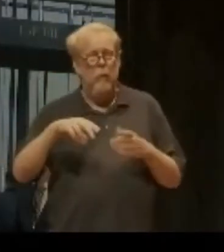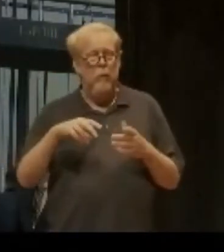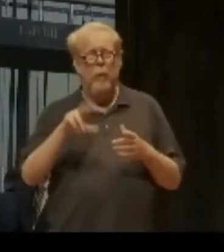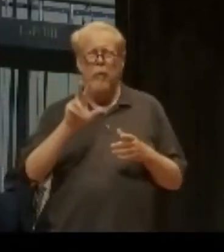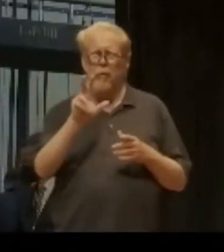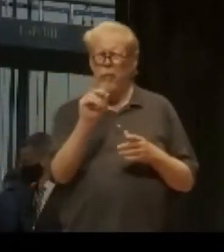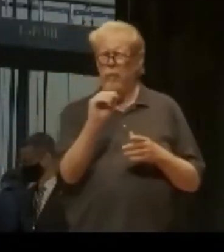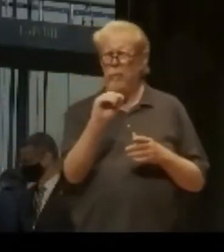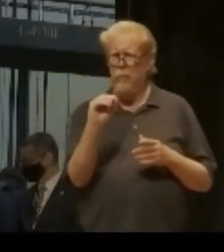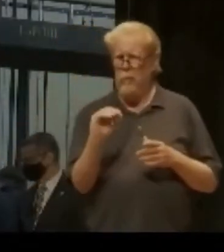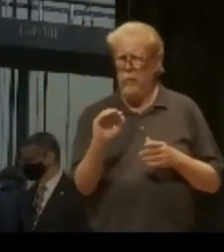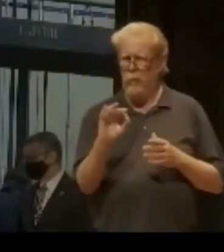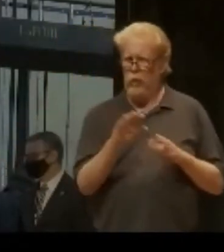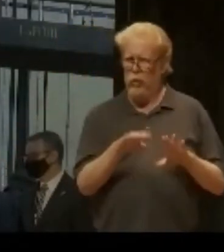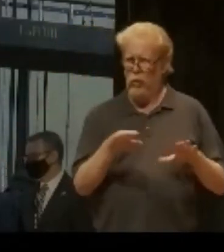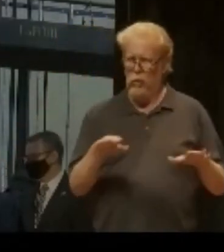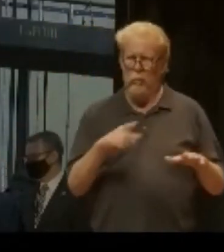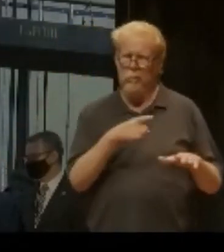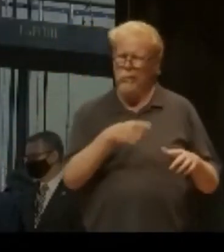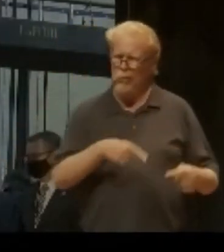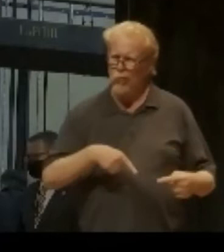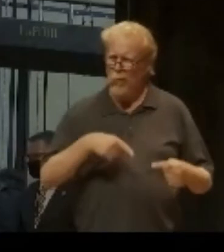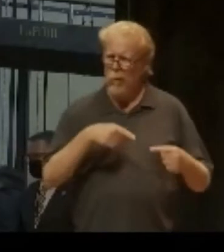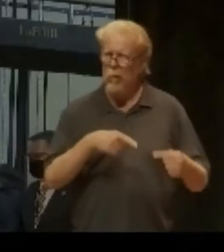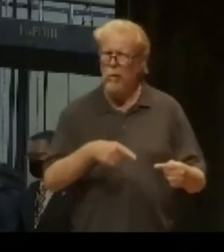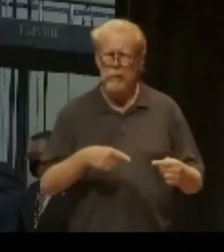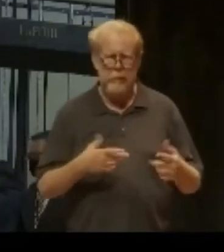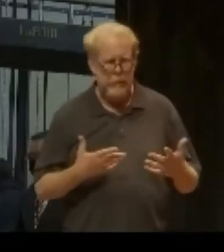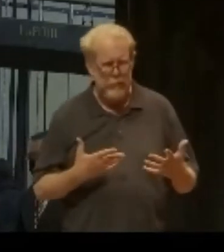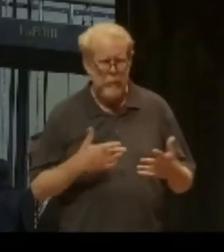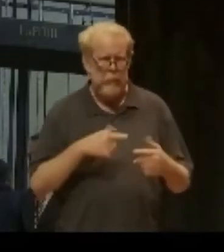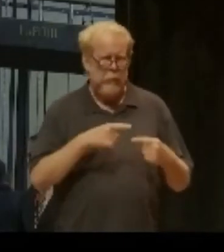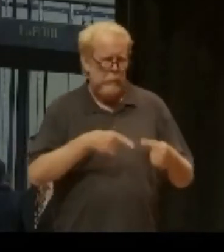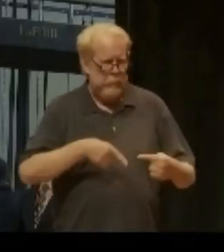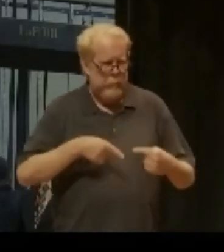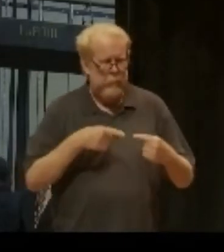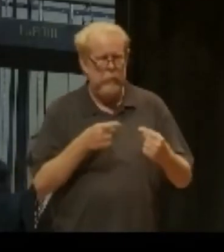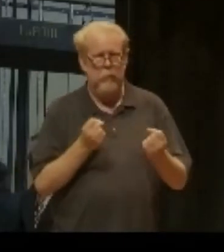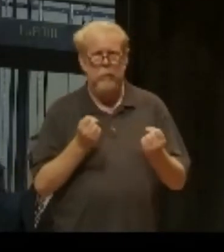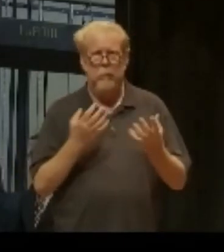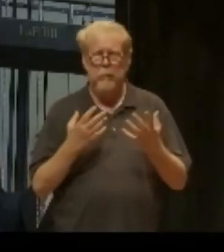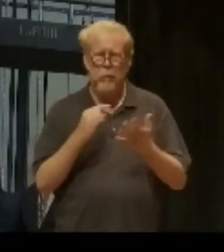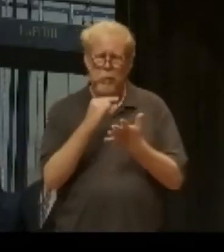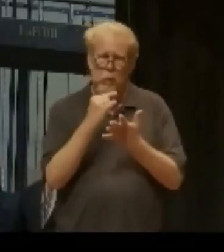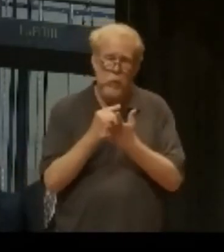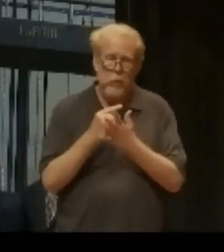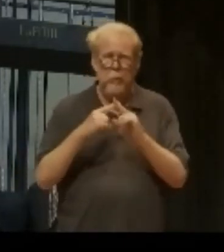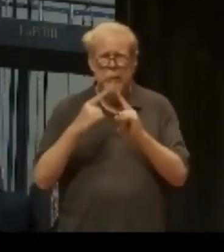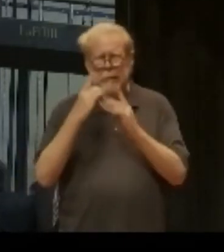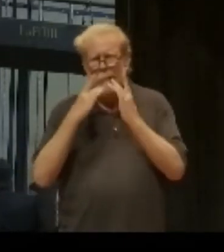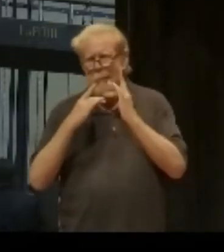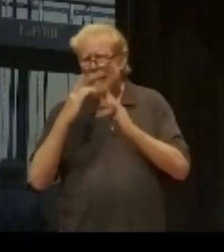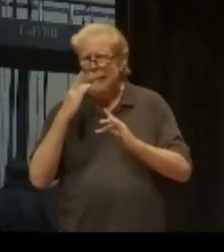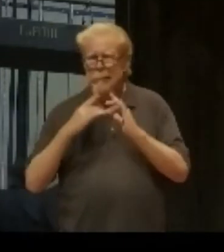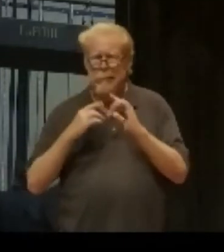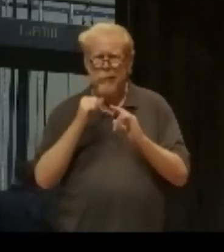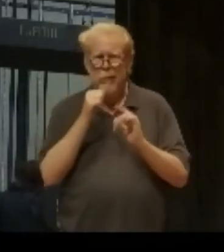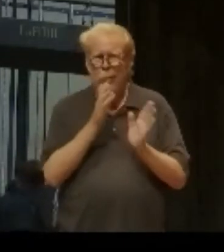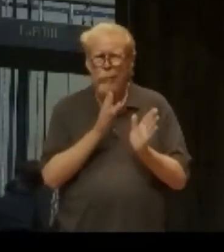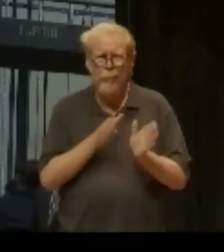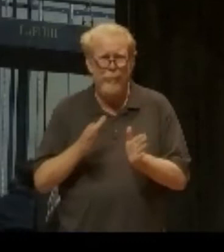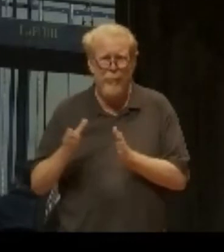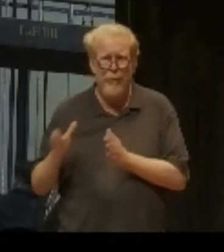un 30% más o menos de niños. Y lo que vi era que los estudiantes batallaban, muchos de ellos se graduaban, pero muchos no estaban